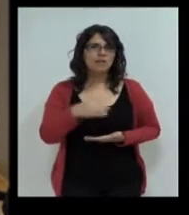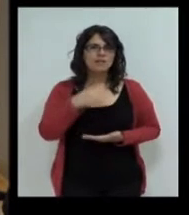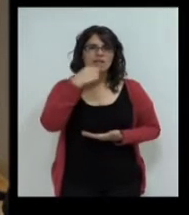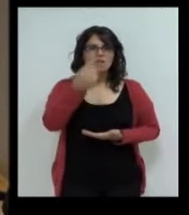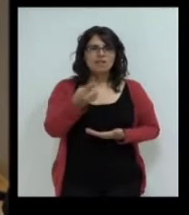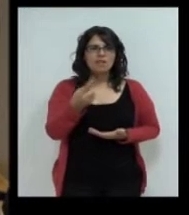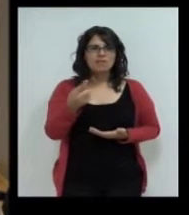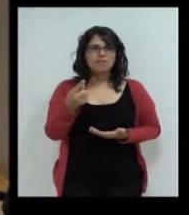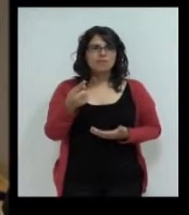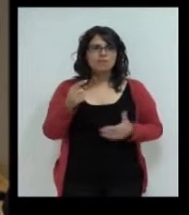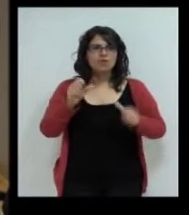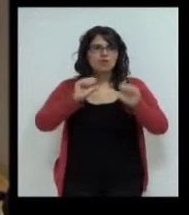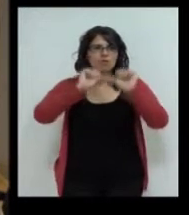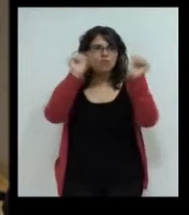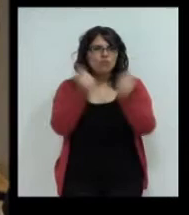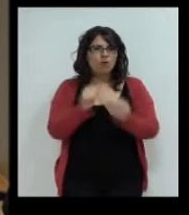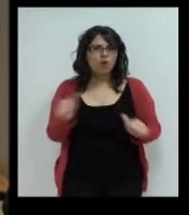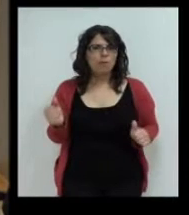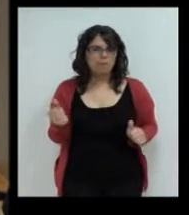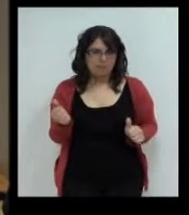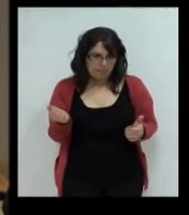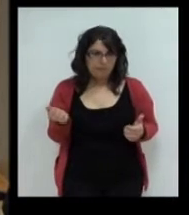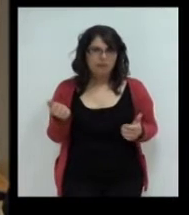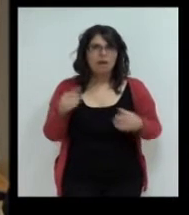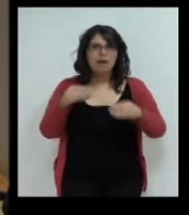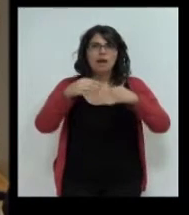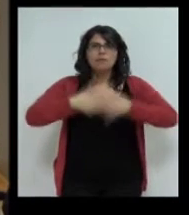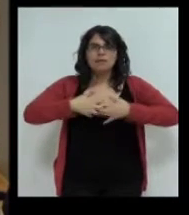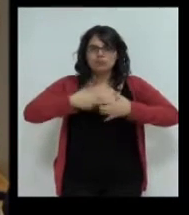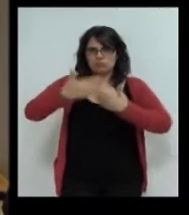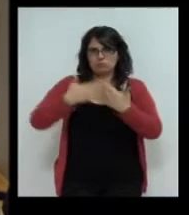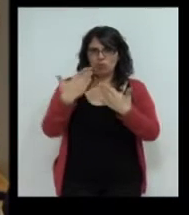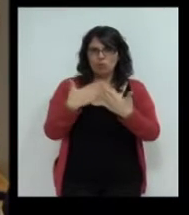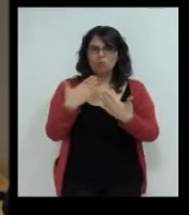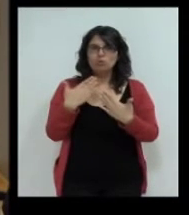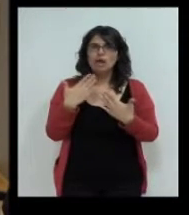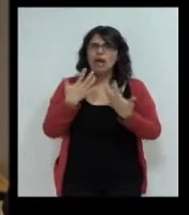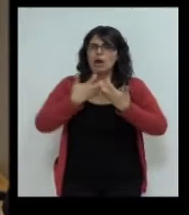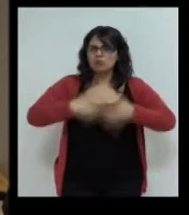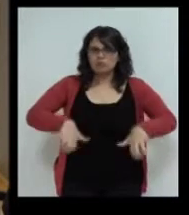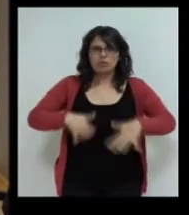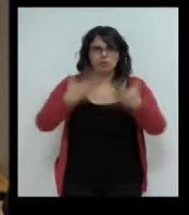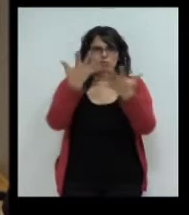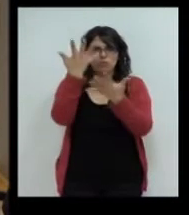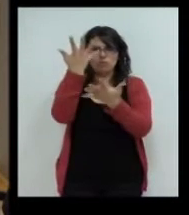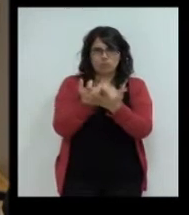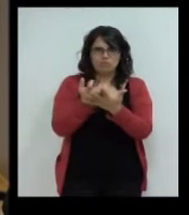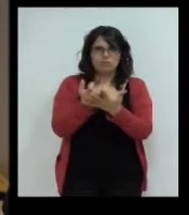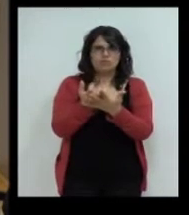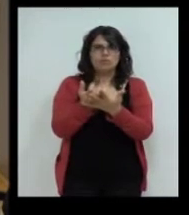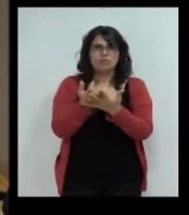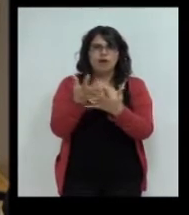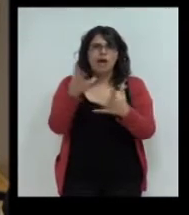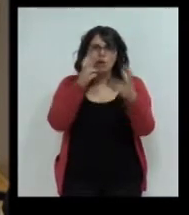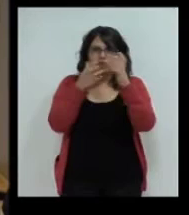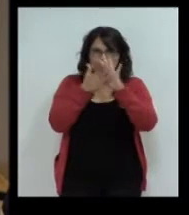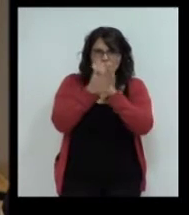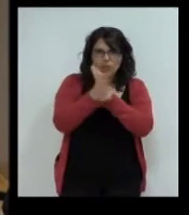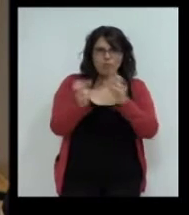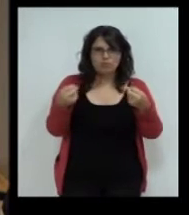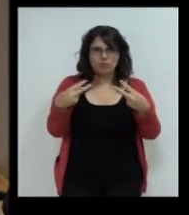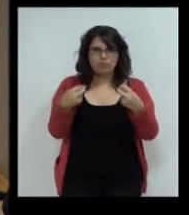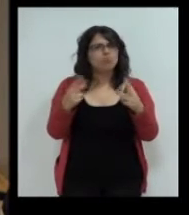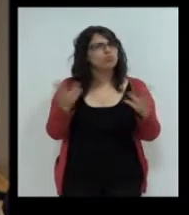forma en la que, bien, los receptores más modernos lo van a detectar, ese servicio de audiodescripción, ese servicio de subtitulado,